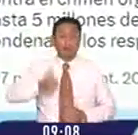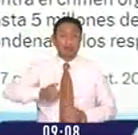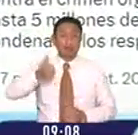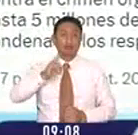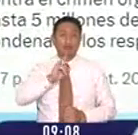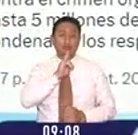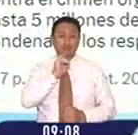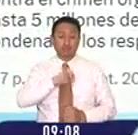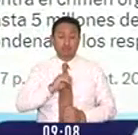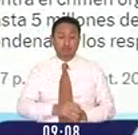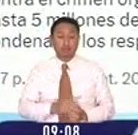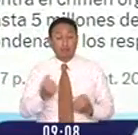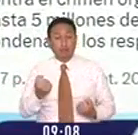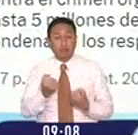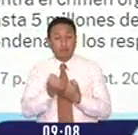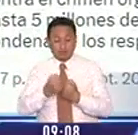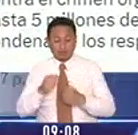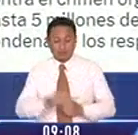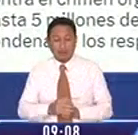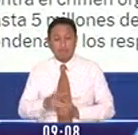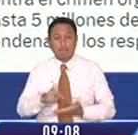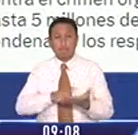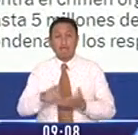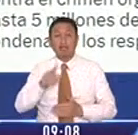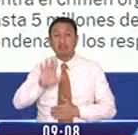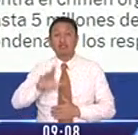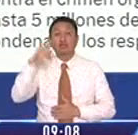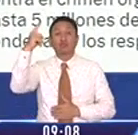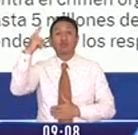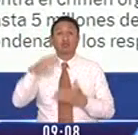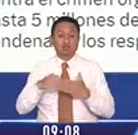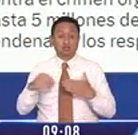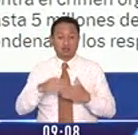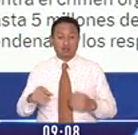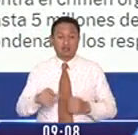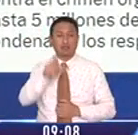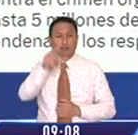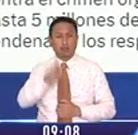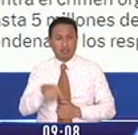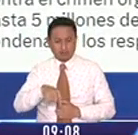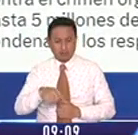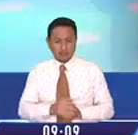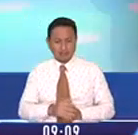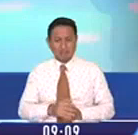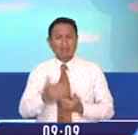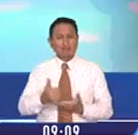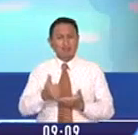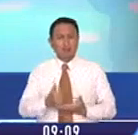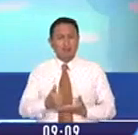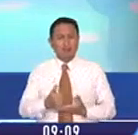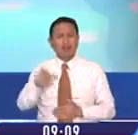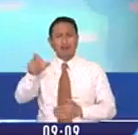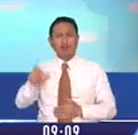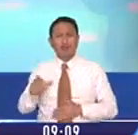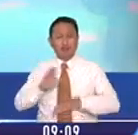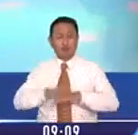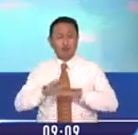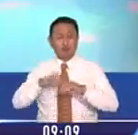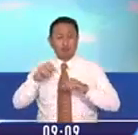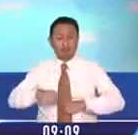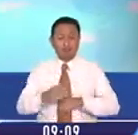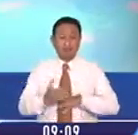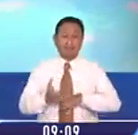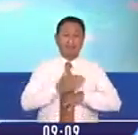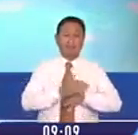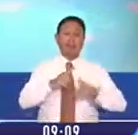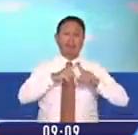Unidos ofrecerá una recompensa de $5 millones a quien proporcione información que ayude a dar con los responsables del asesinato